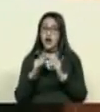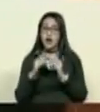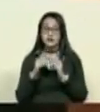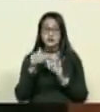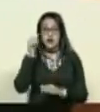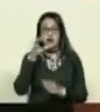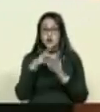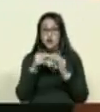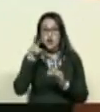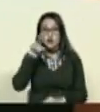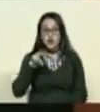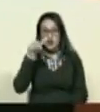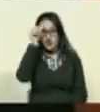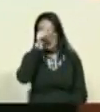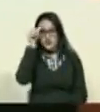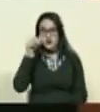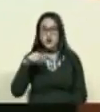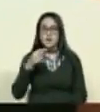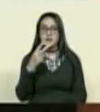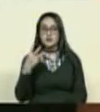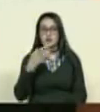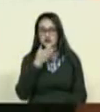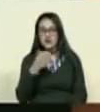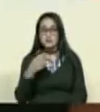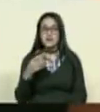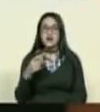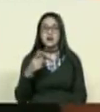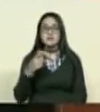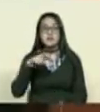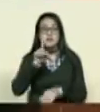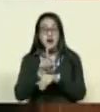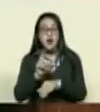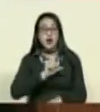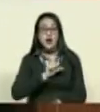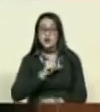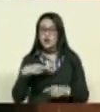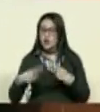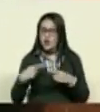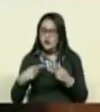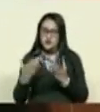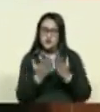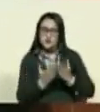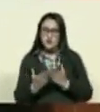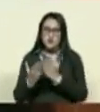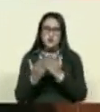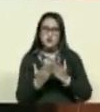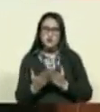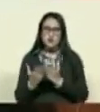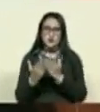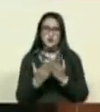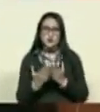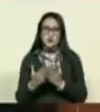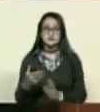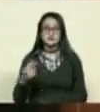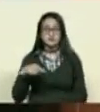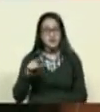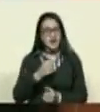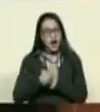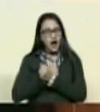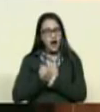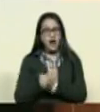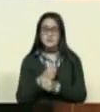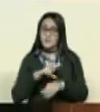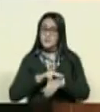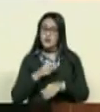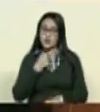domingo, no había 24 de diciembre, no había 1 de enero, todo el día y todos los días estudiando. Pero ella quiere, ama su